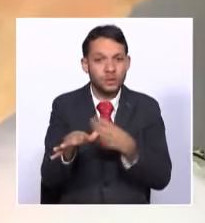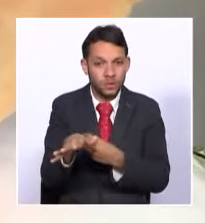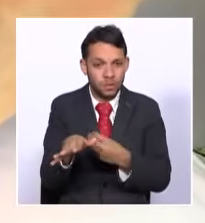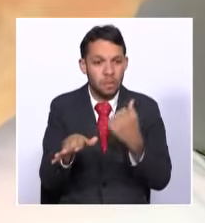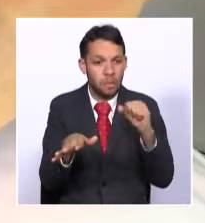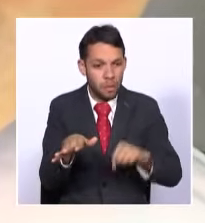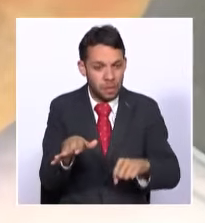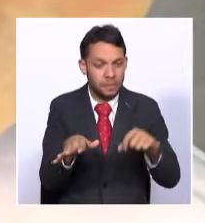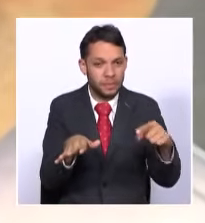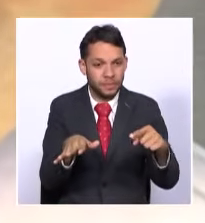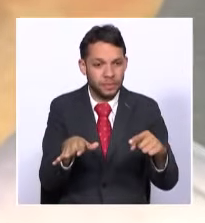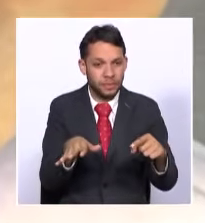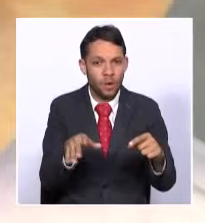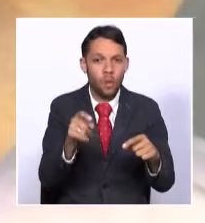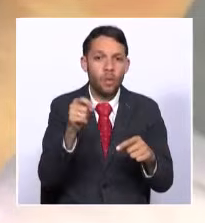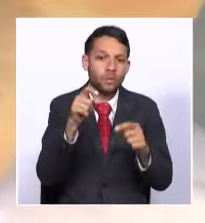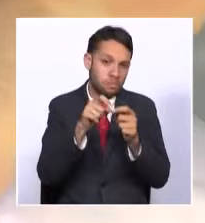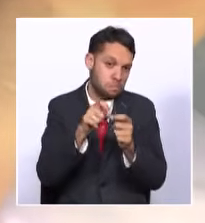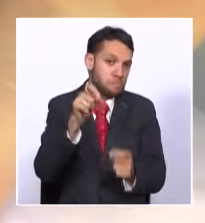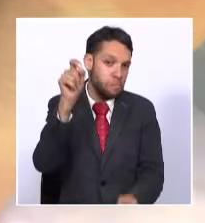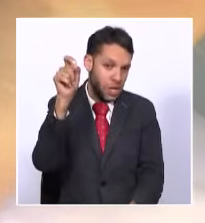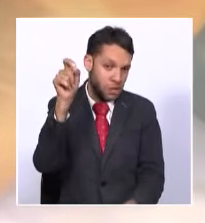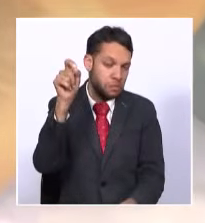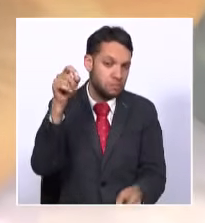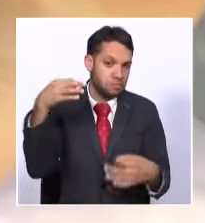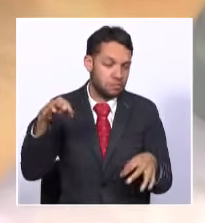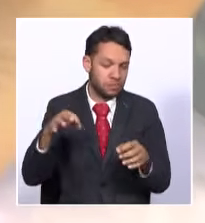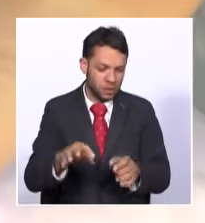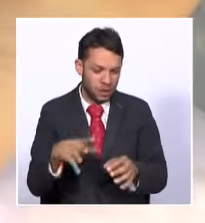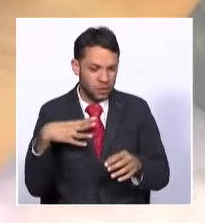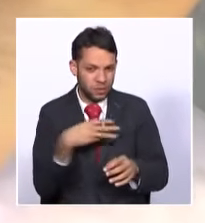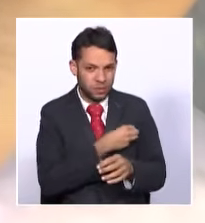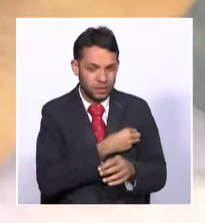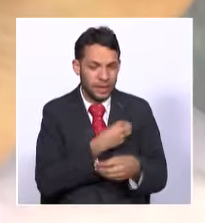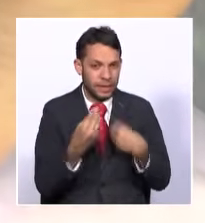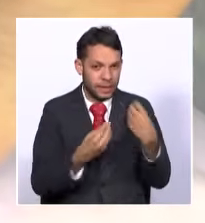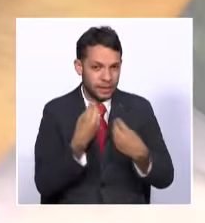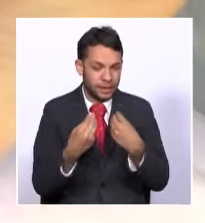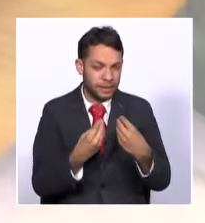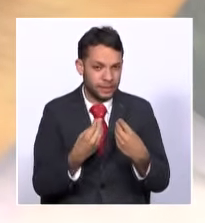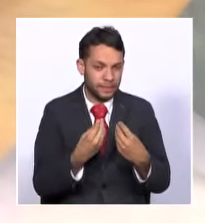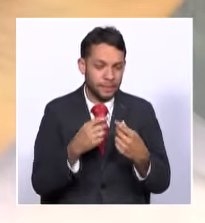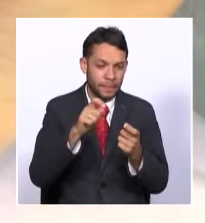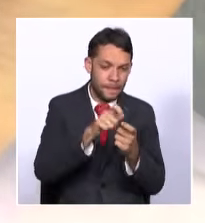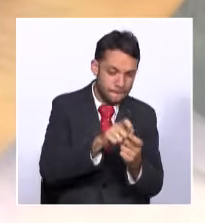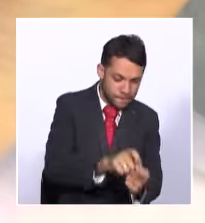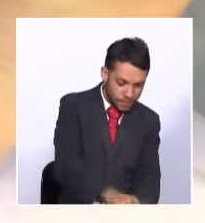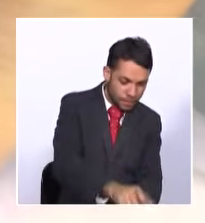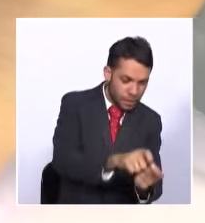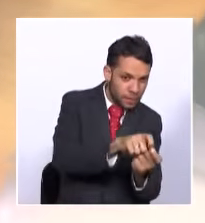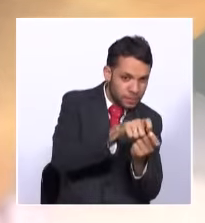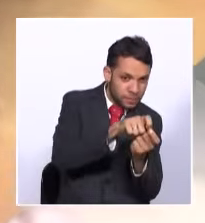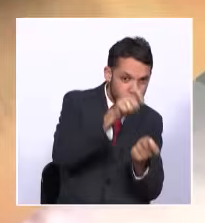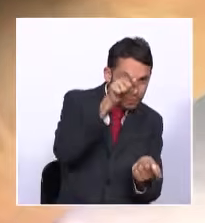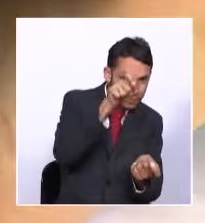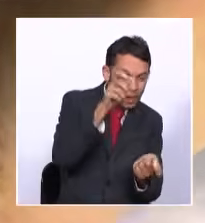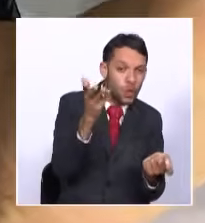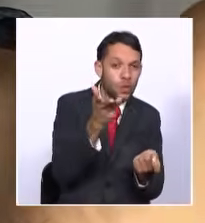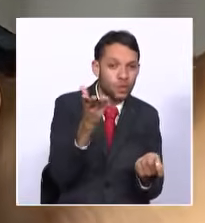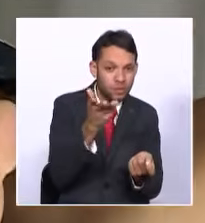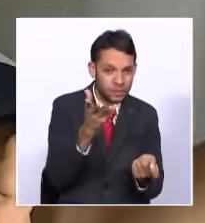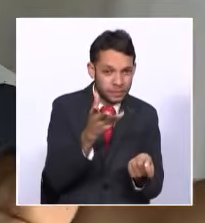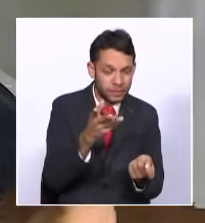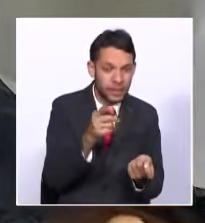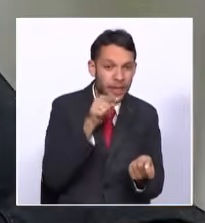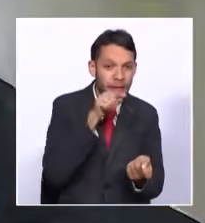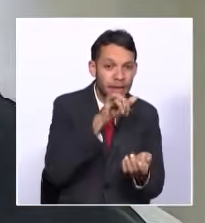general tenemos 1 metro y lo que hacemos es a partir de las siguientes medidas. Aquí arriba nosotros